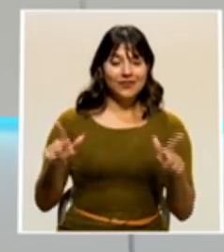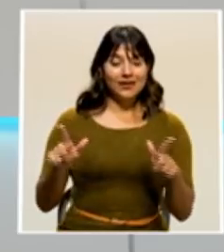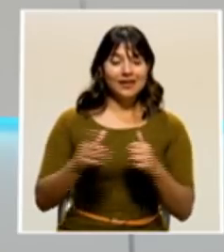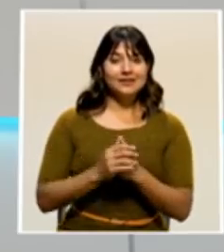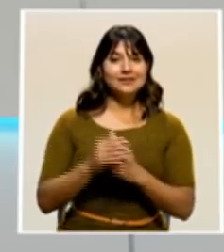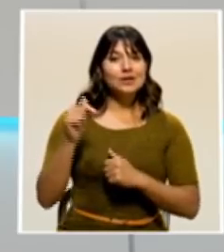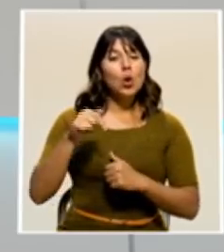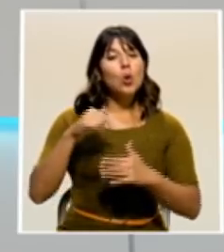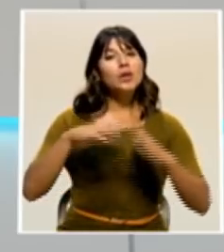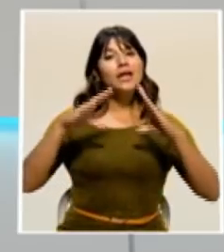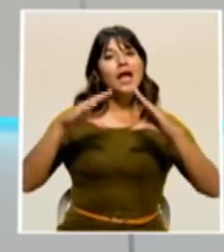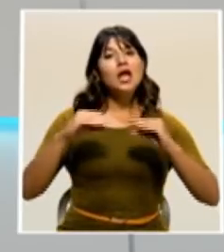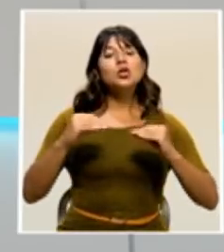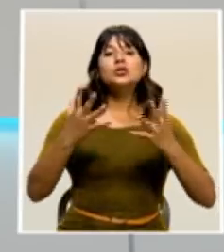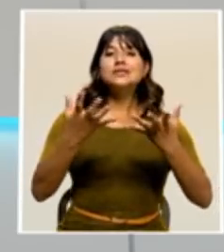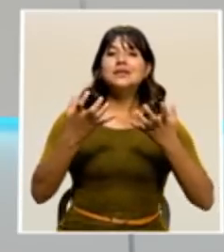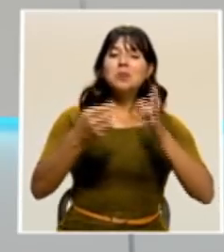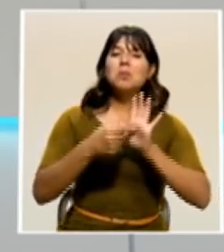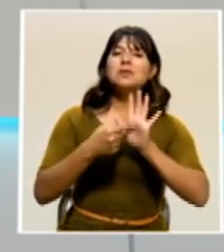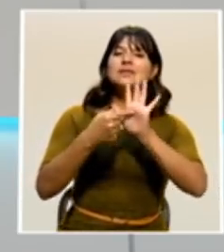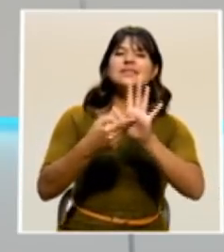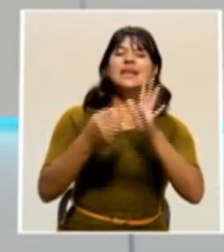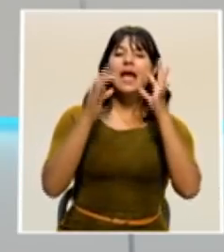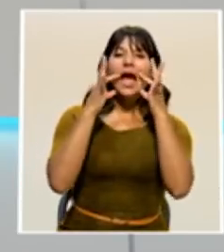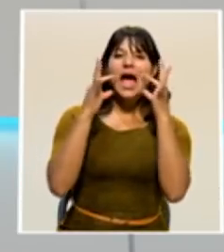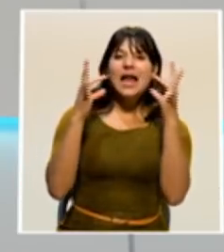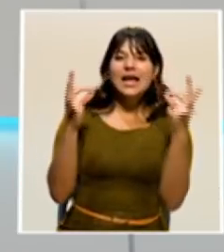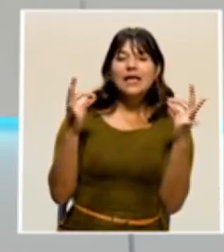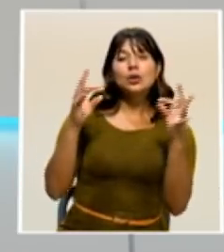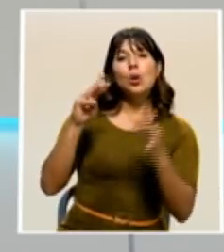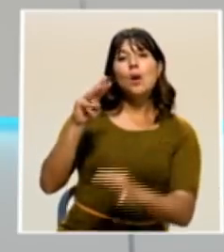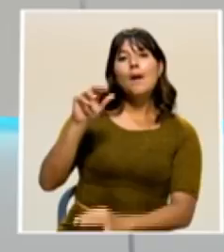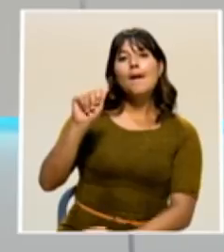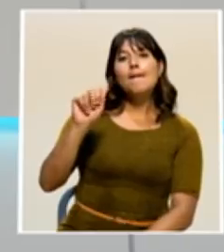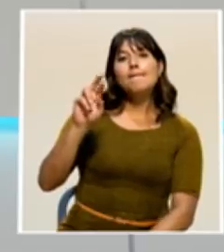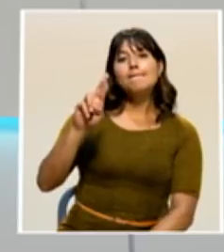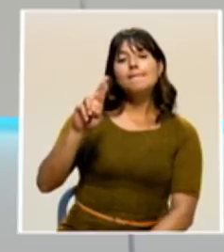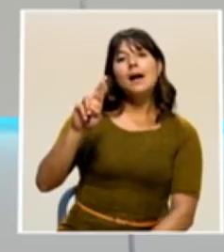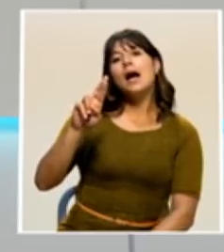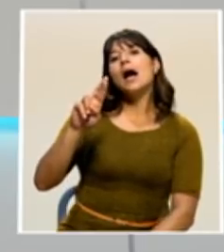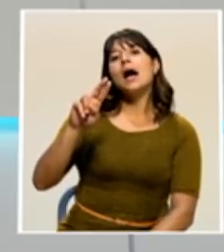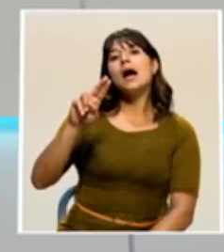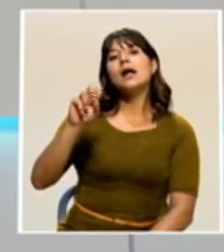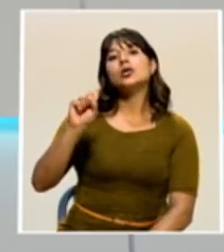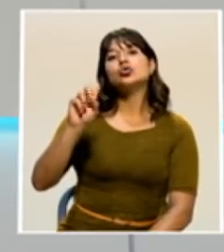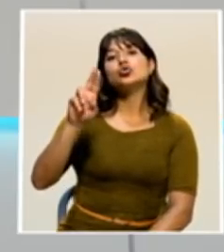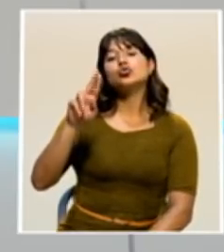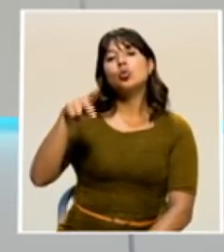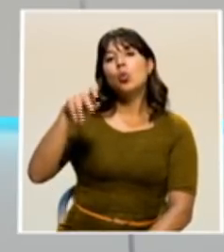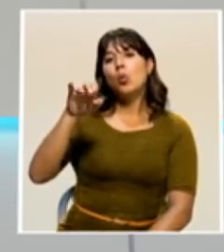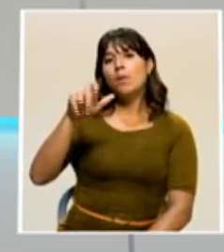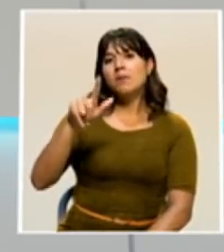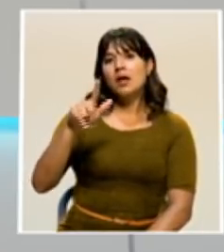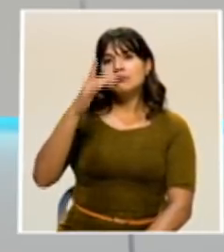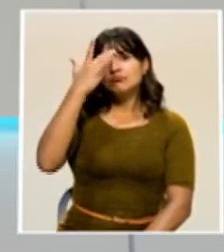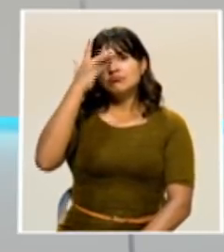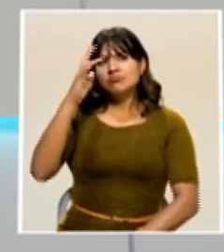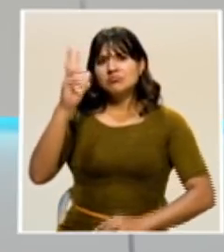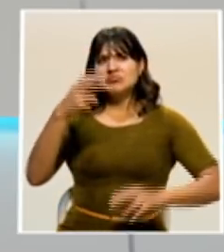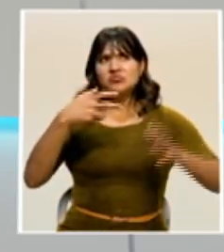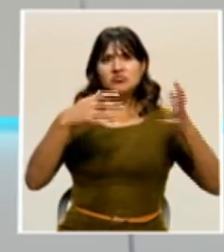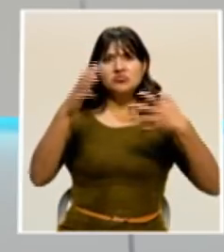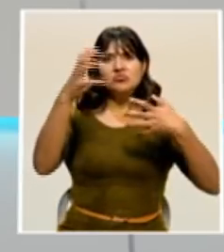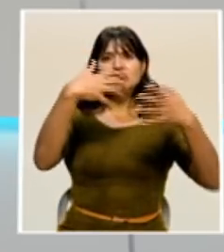Esta noche le vamos a presentar al gato marsupial. Son buenos trepadores y tremendos